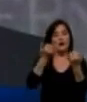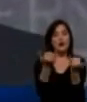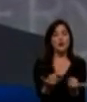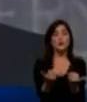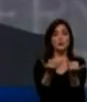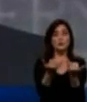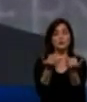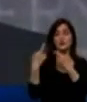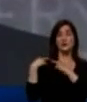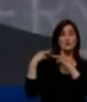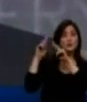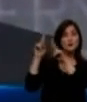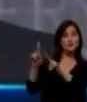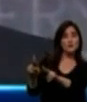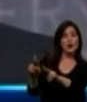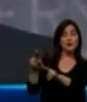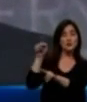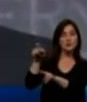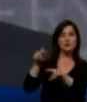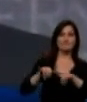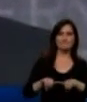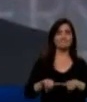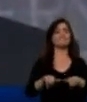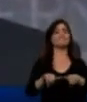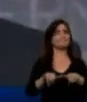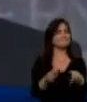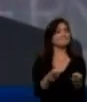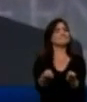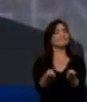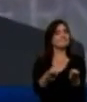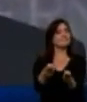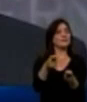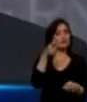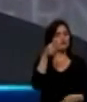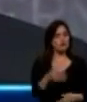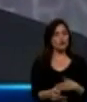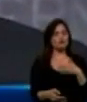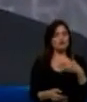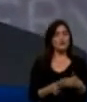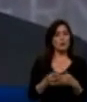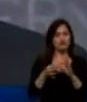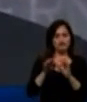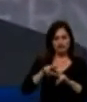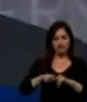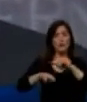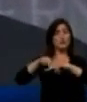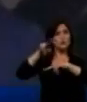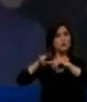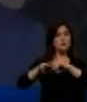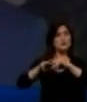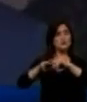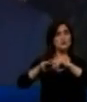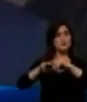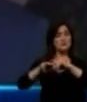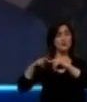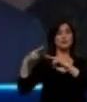Hoy te encomendamos la tarea de continuar dirigiendo el proceso de reconstrucción y también